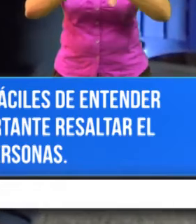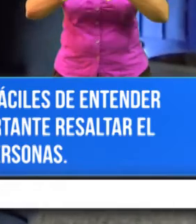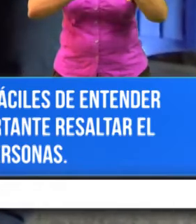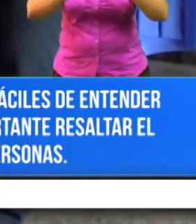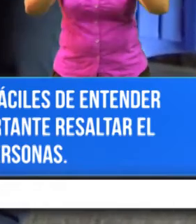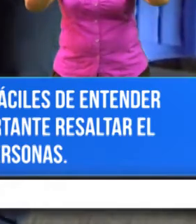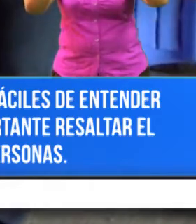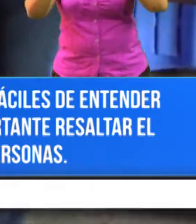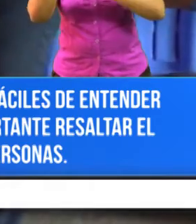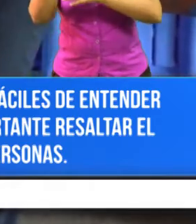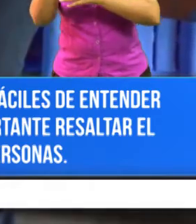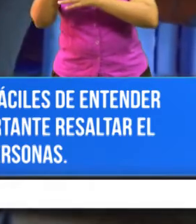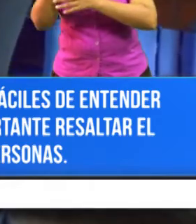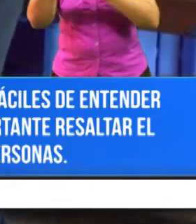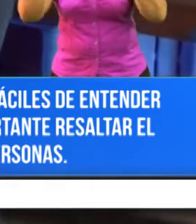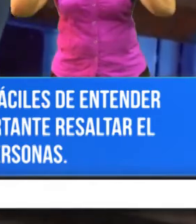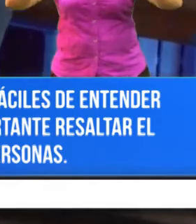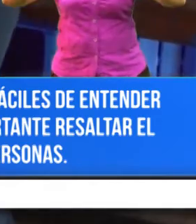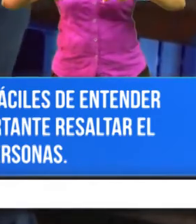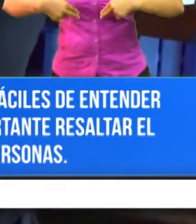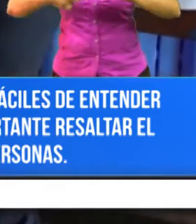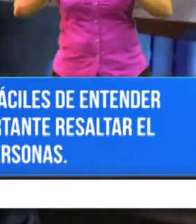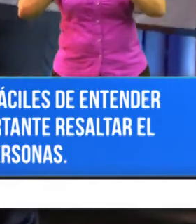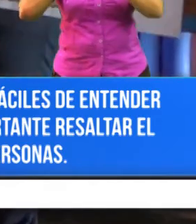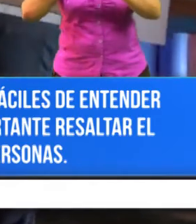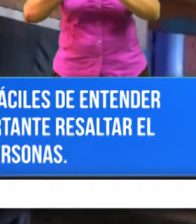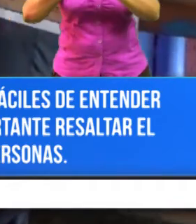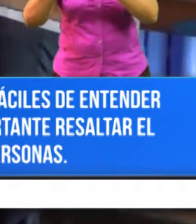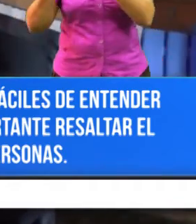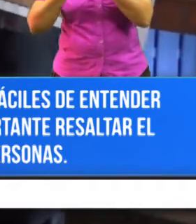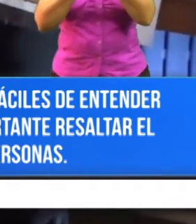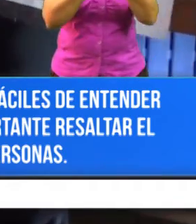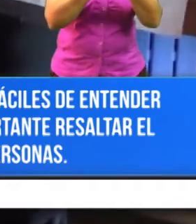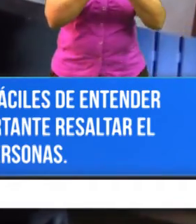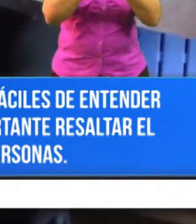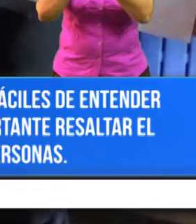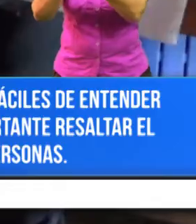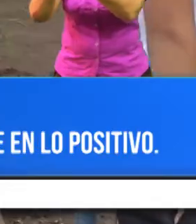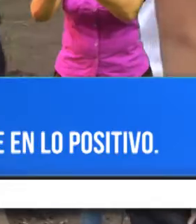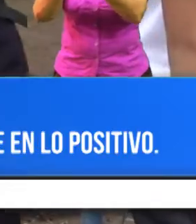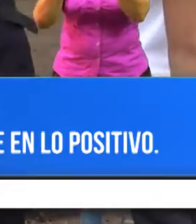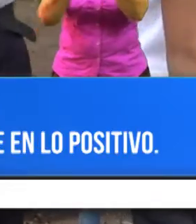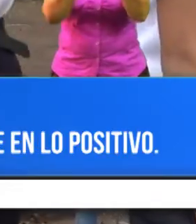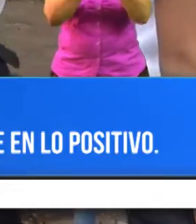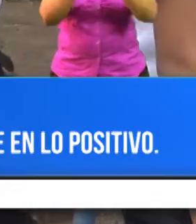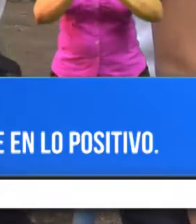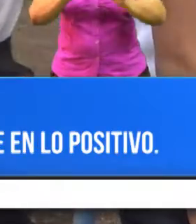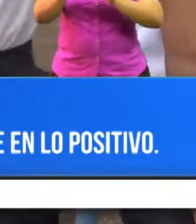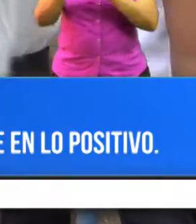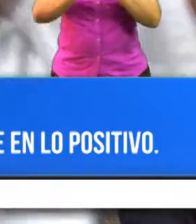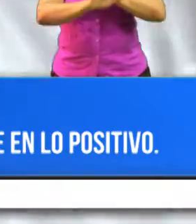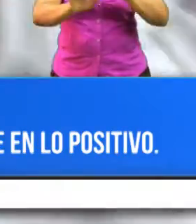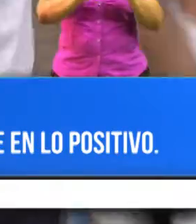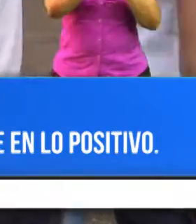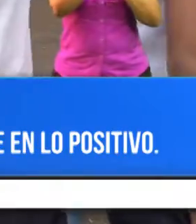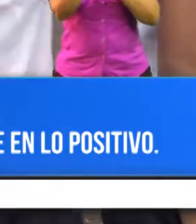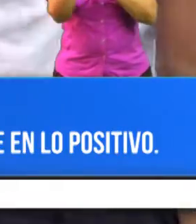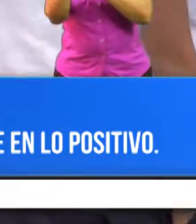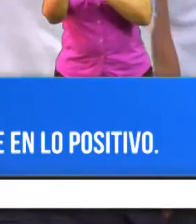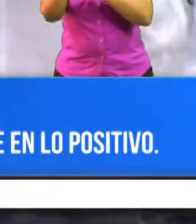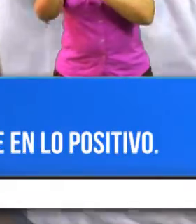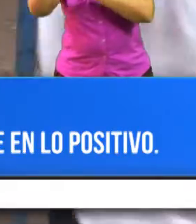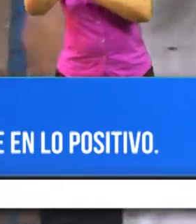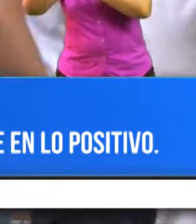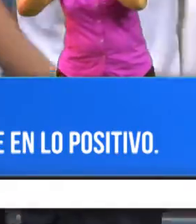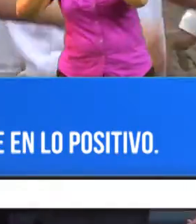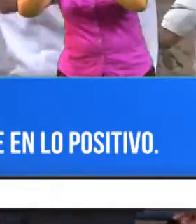el aspecto positivo y humano, por ejemplo, la solidaridad entre las personas. Con niños de 6 a 10 años.